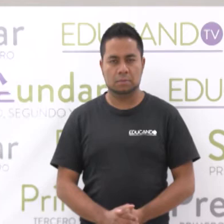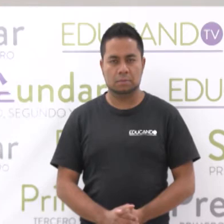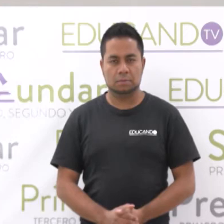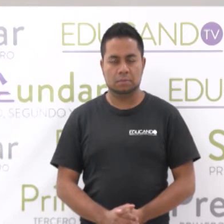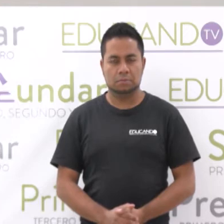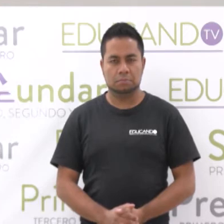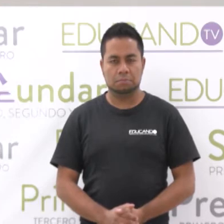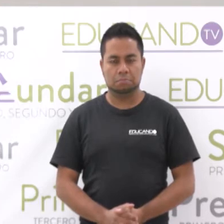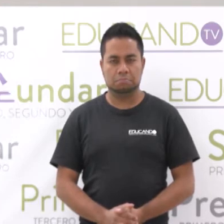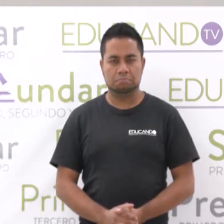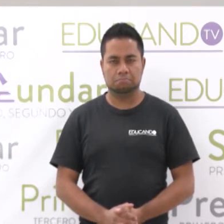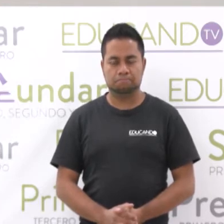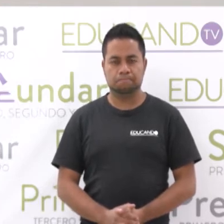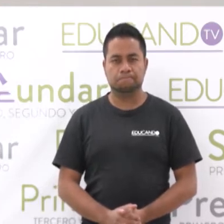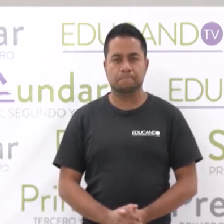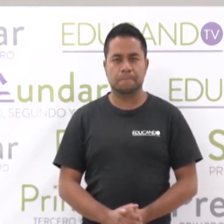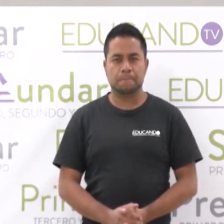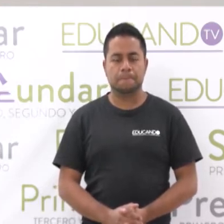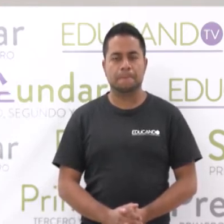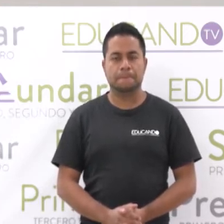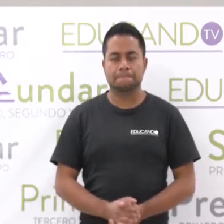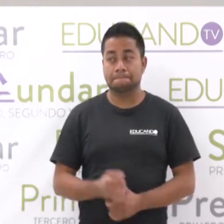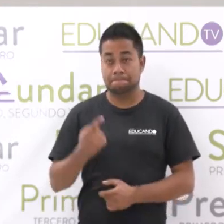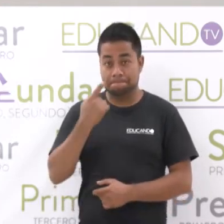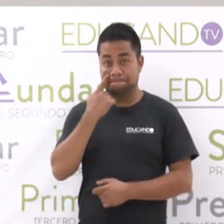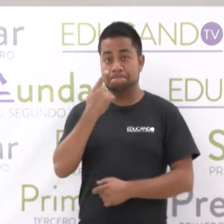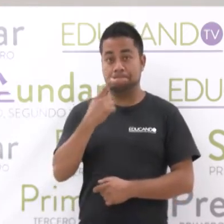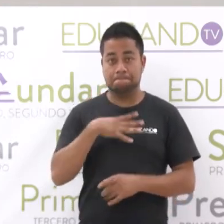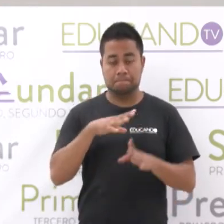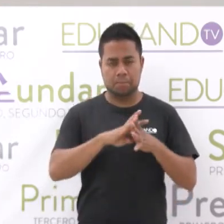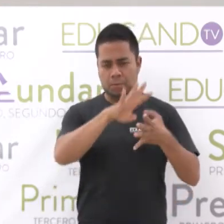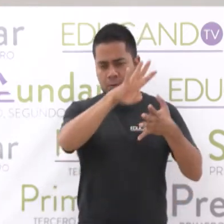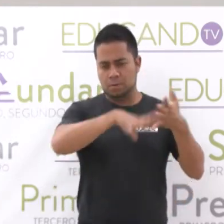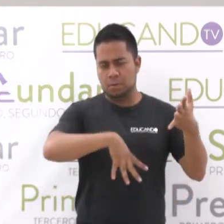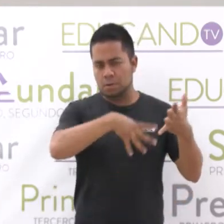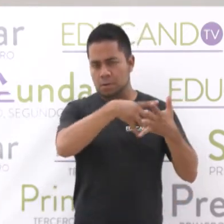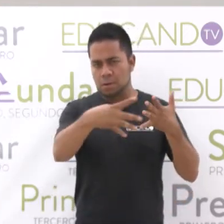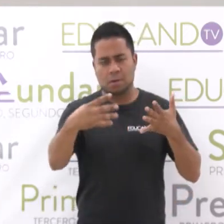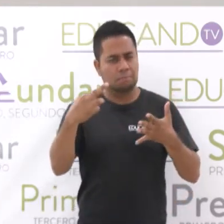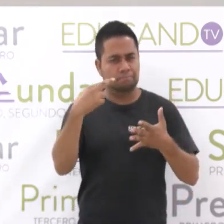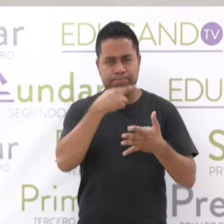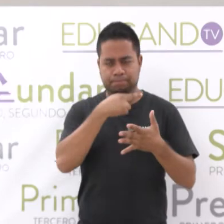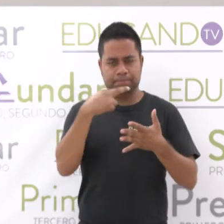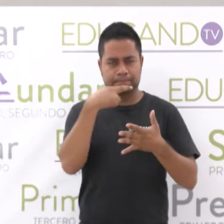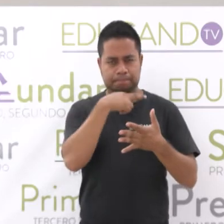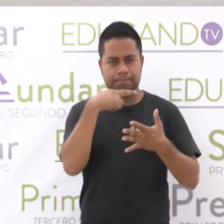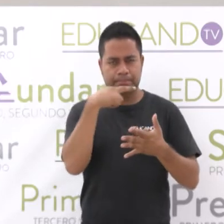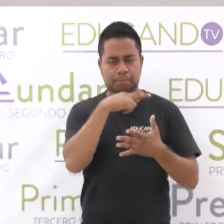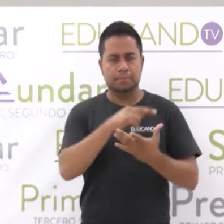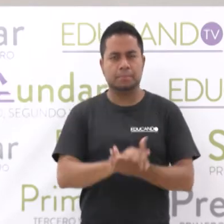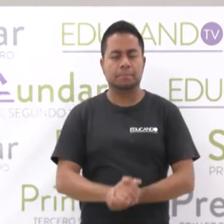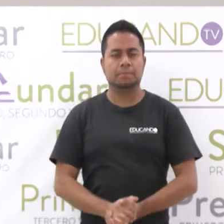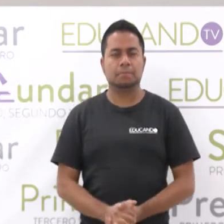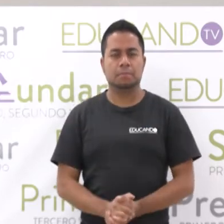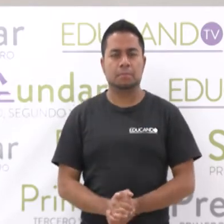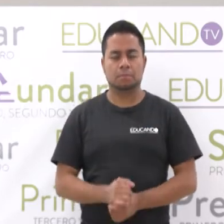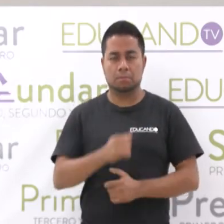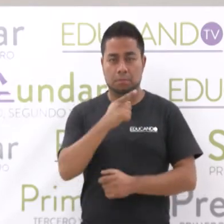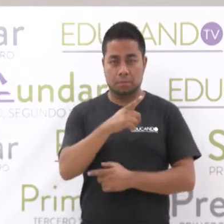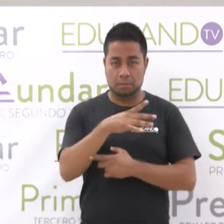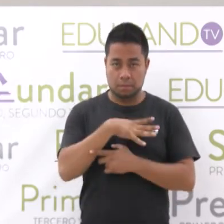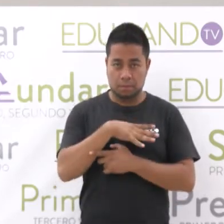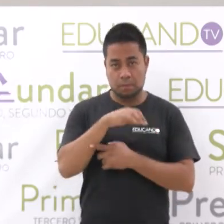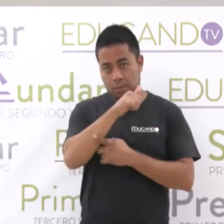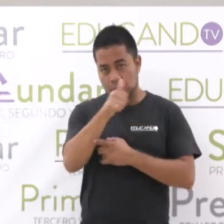Aquí estamos haciendo una tablita rápidamente. Aquí hay